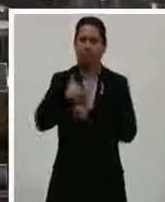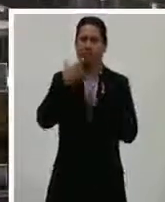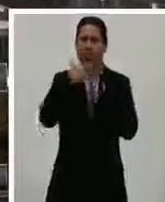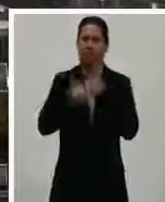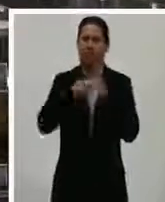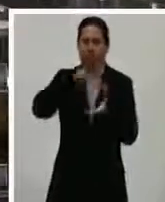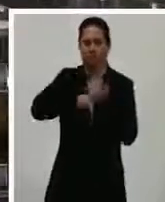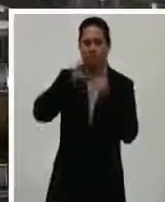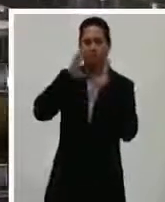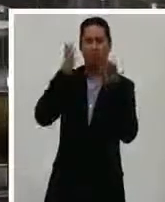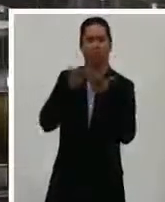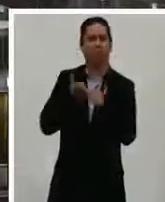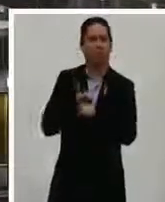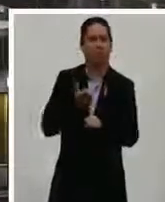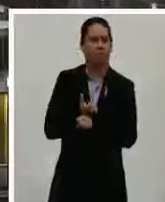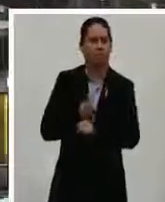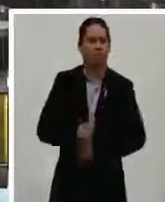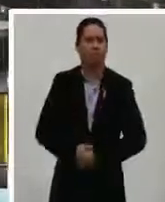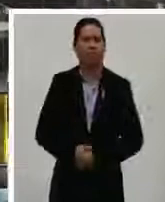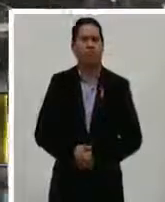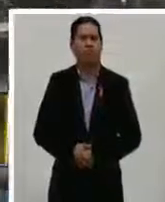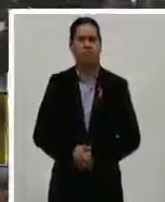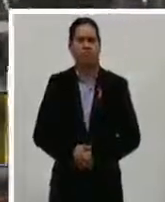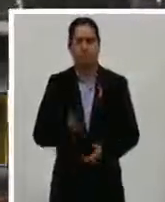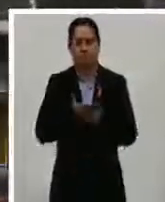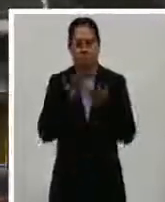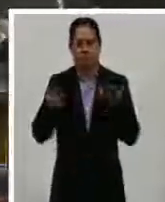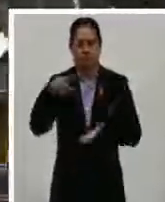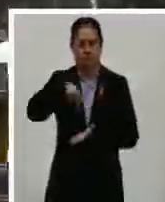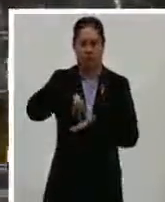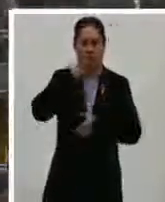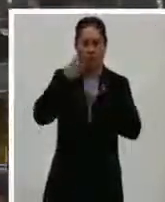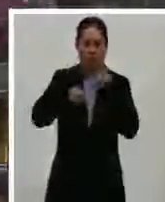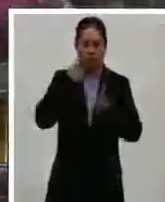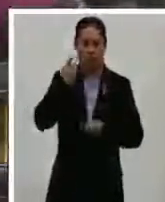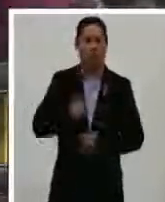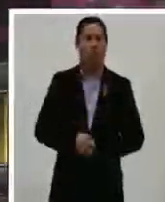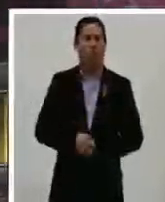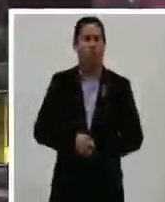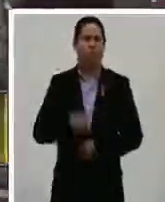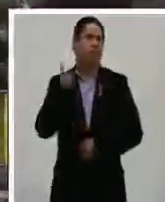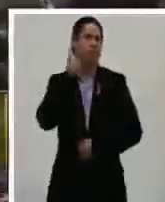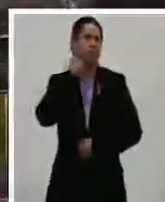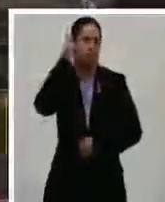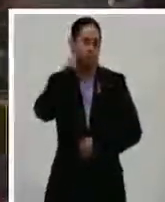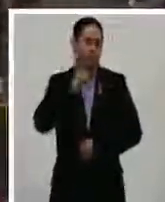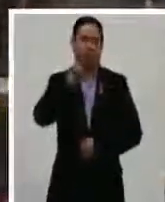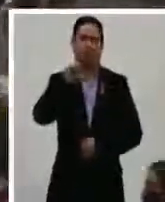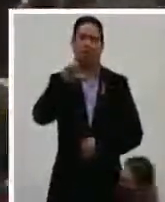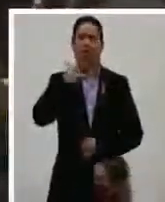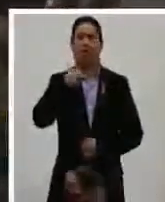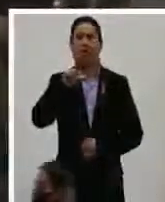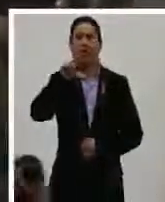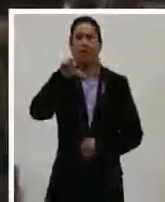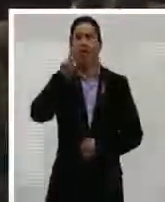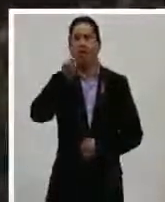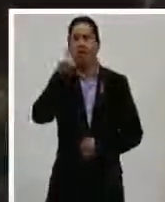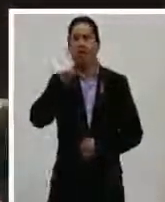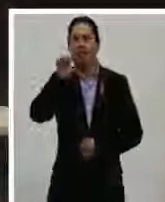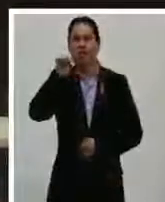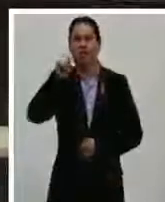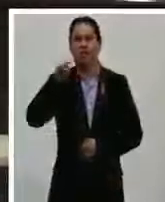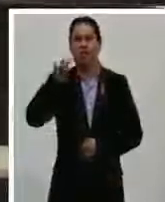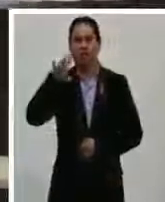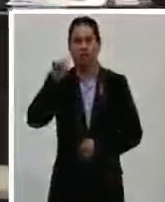reglamento interior de este poder legislativo se concede el uso de la palabra a la diputada olga luz espinoza morales